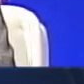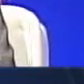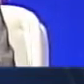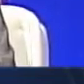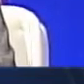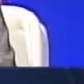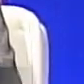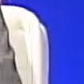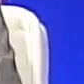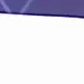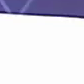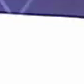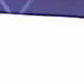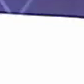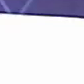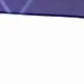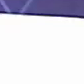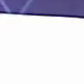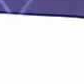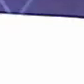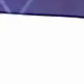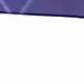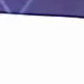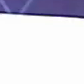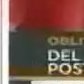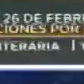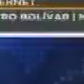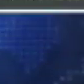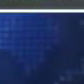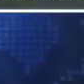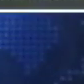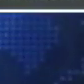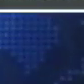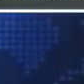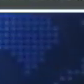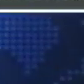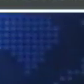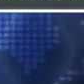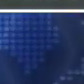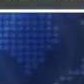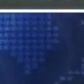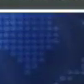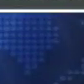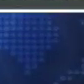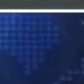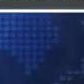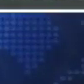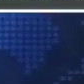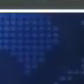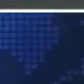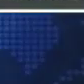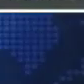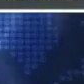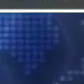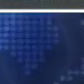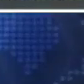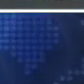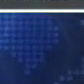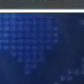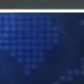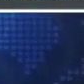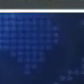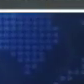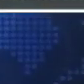del pasado. Falcón, en este momento, en uno de los centros más importantes donde se están generando noticias, que es el Consejo Nacional Electoral, vamos a